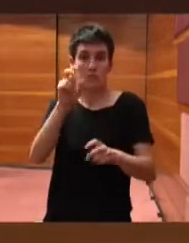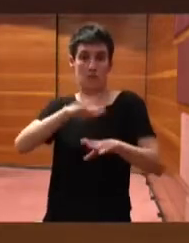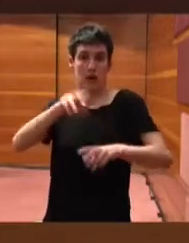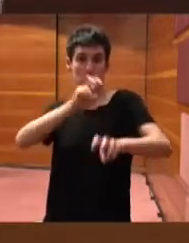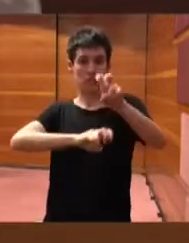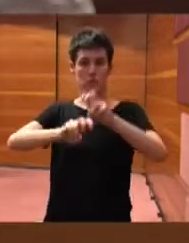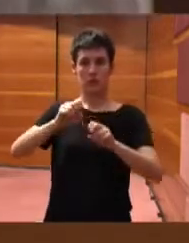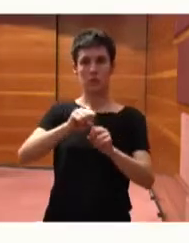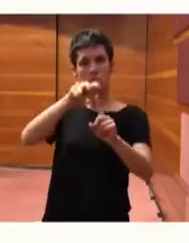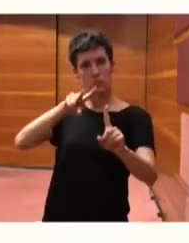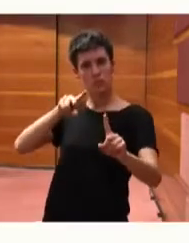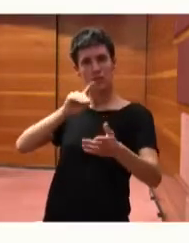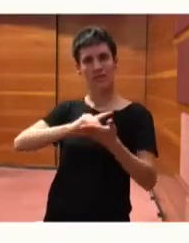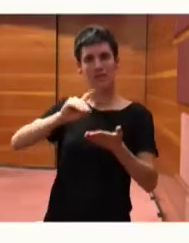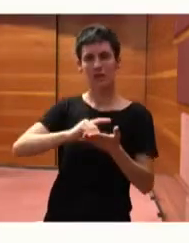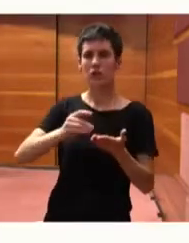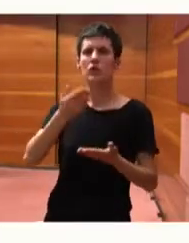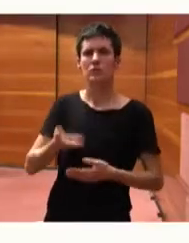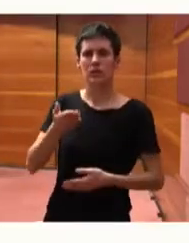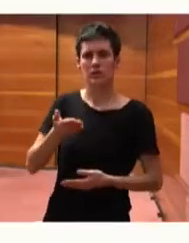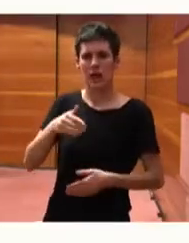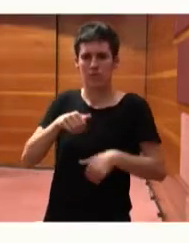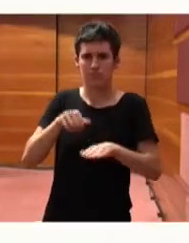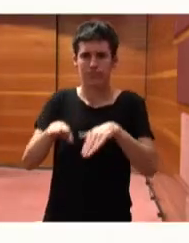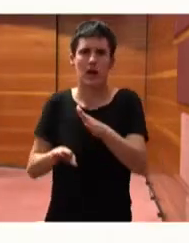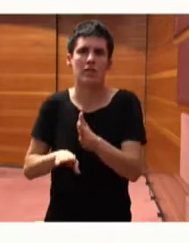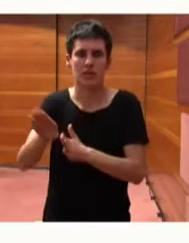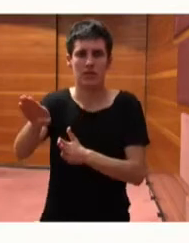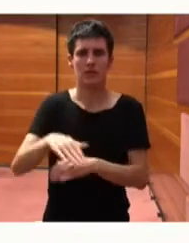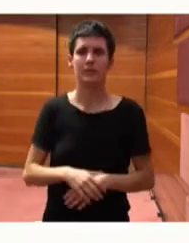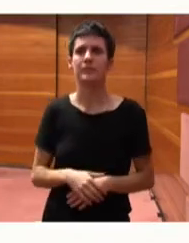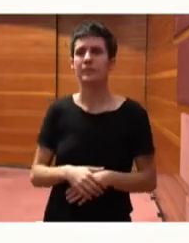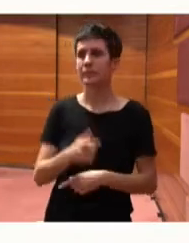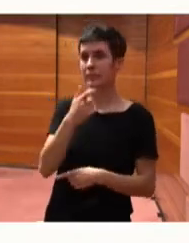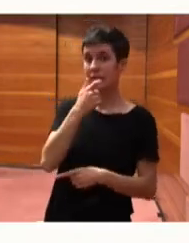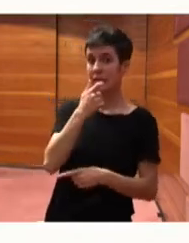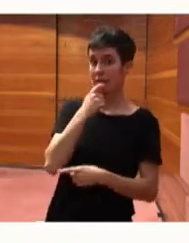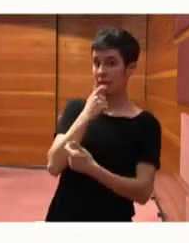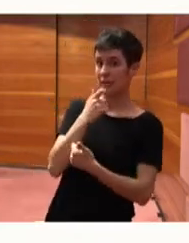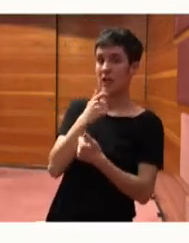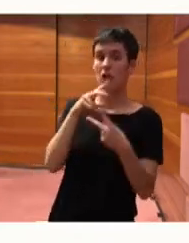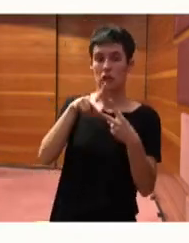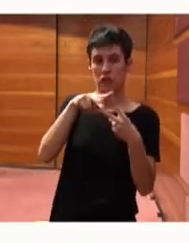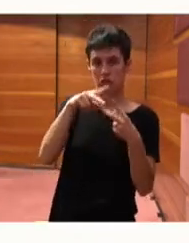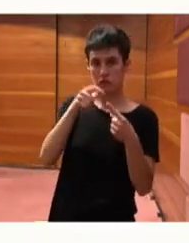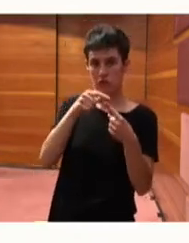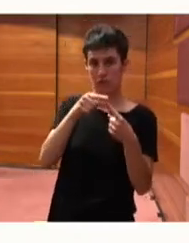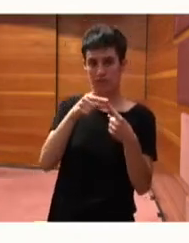de datos, que luego nos va a permitir avanzar en otras direcciones. Y luego aquí habla de dos, está en inglés, ¿verdad? De dos elementos